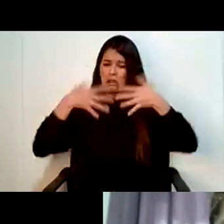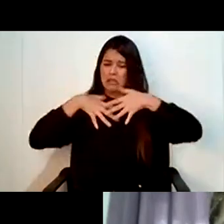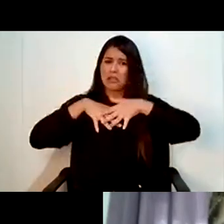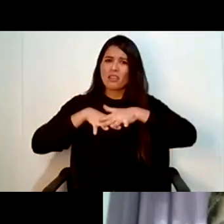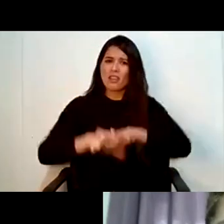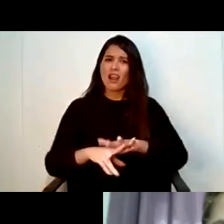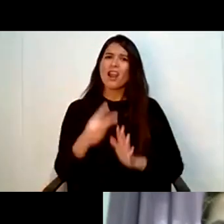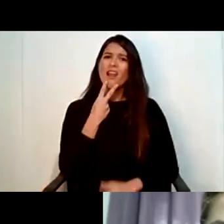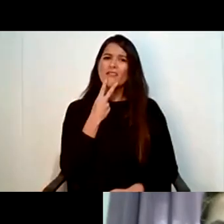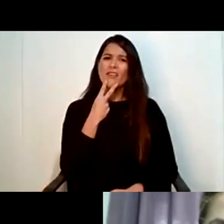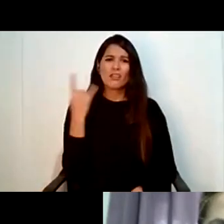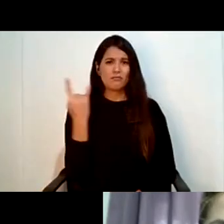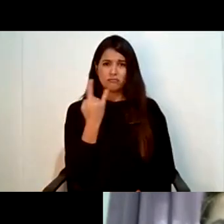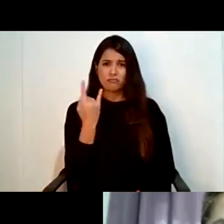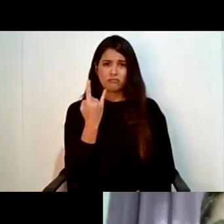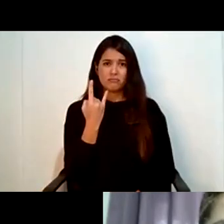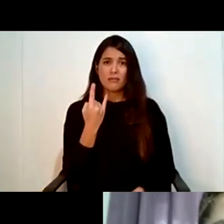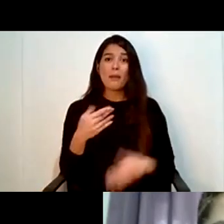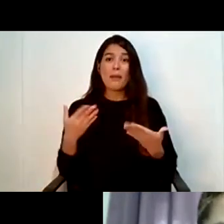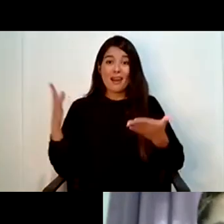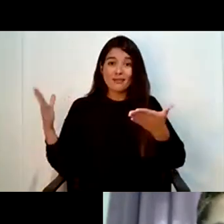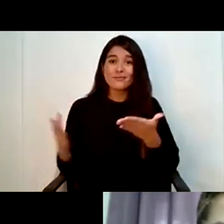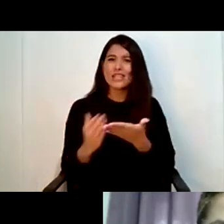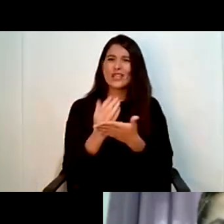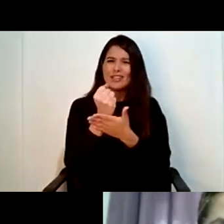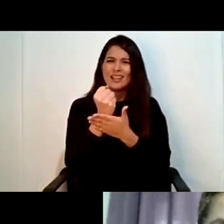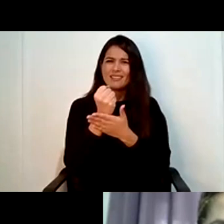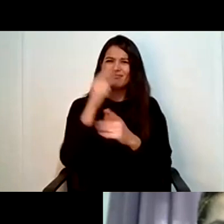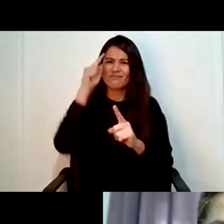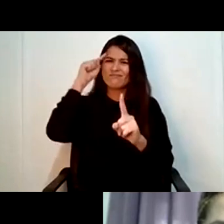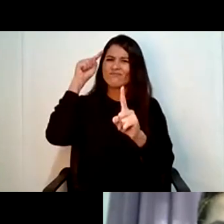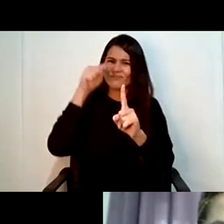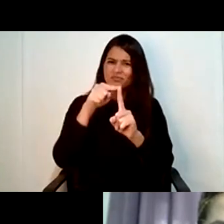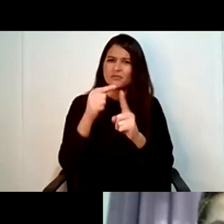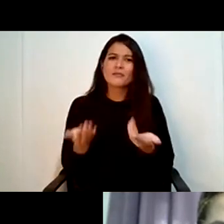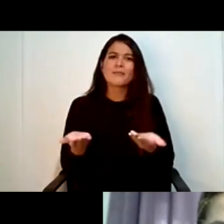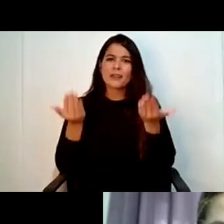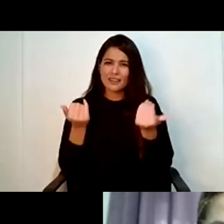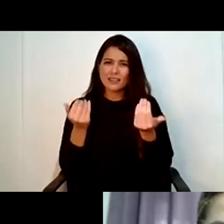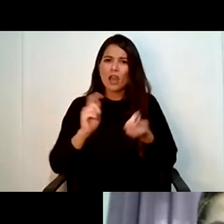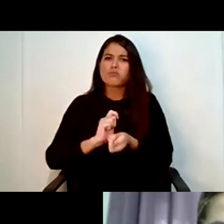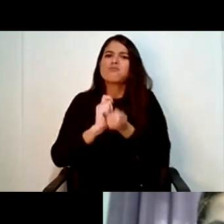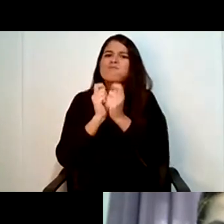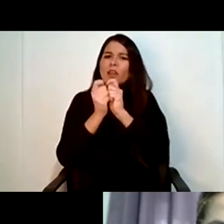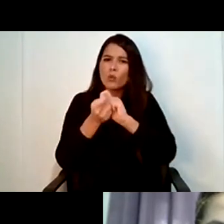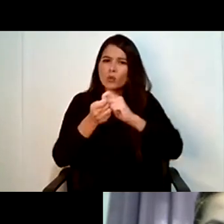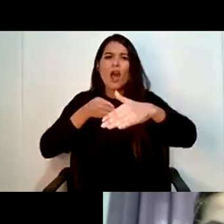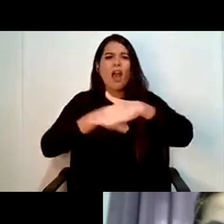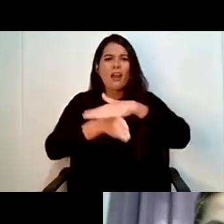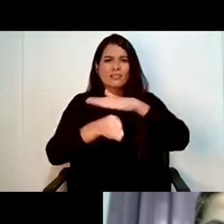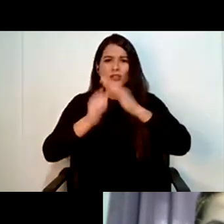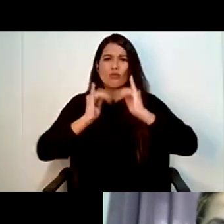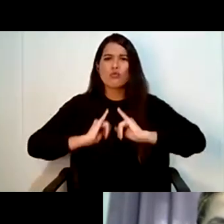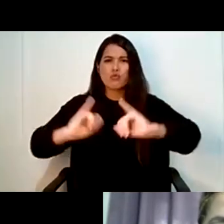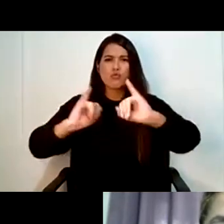universitaria. Para lograr este propósito, es necesario tener adecuaciones de acceso y